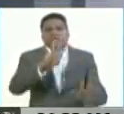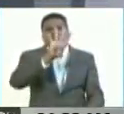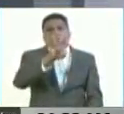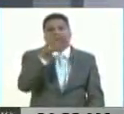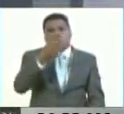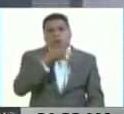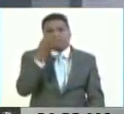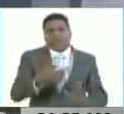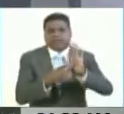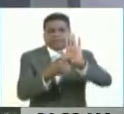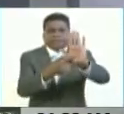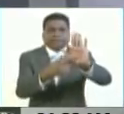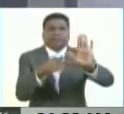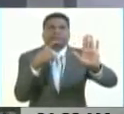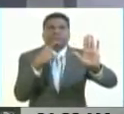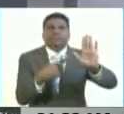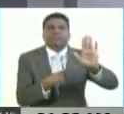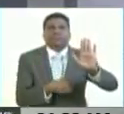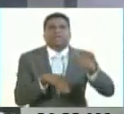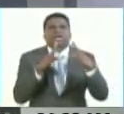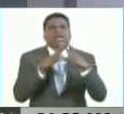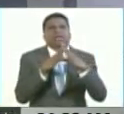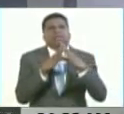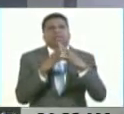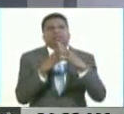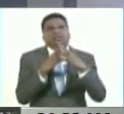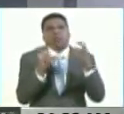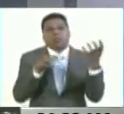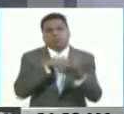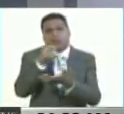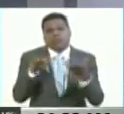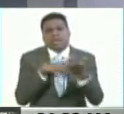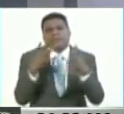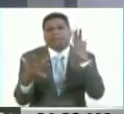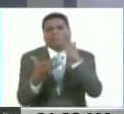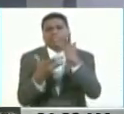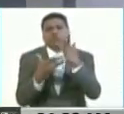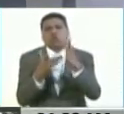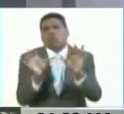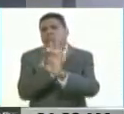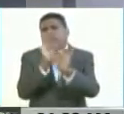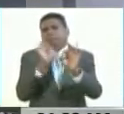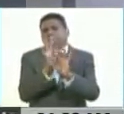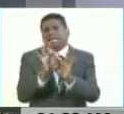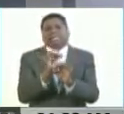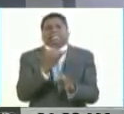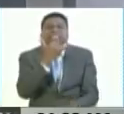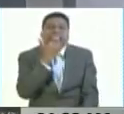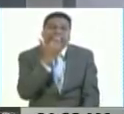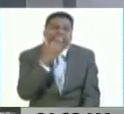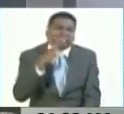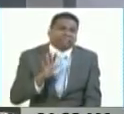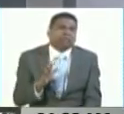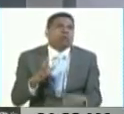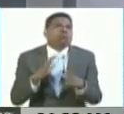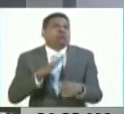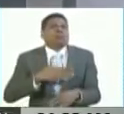donde decía que motivaba diferentes fallas técnicas en la plataforma tecnológica, se encontraban en la imposibilidad de prestar